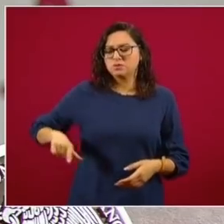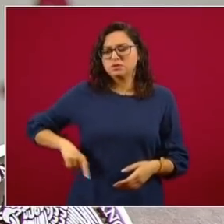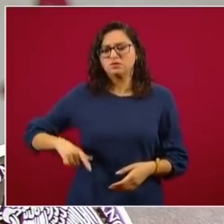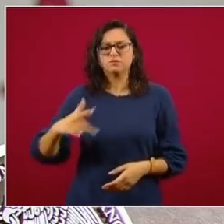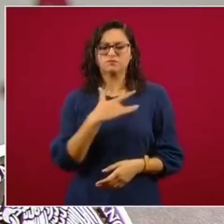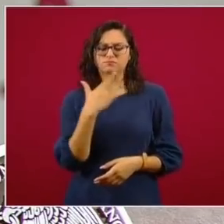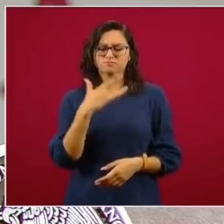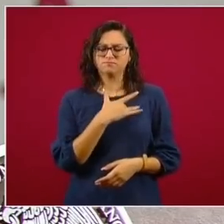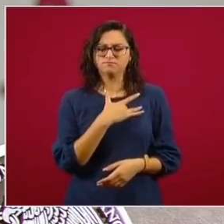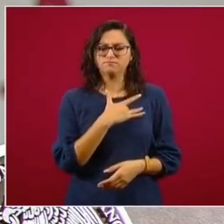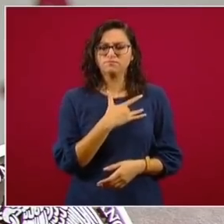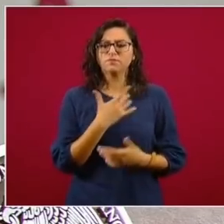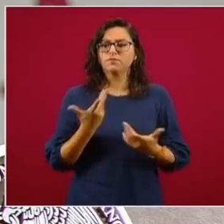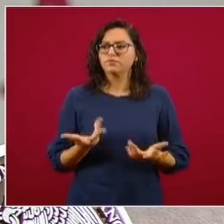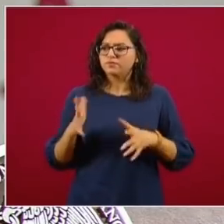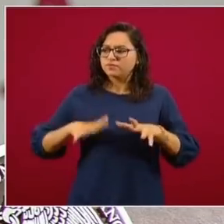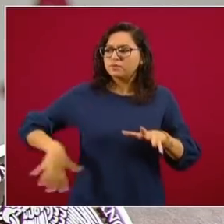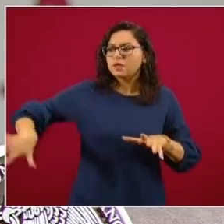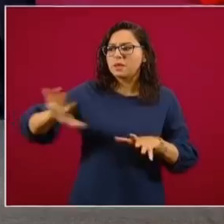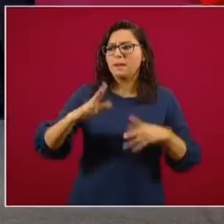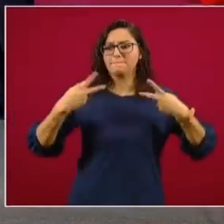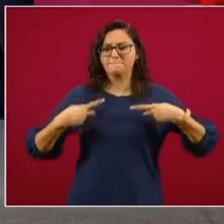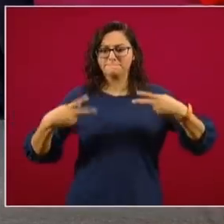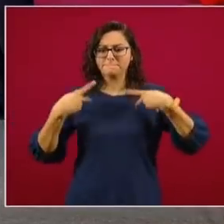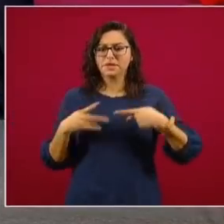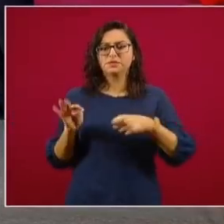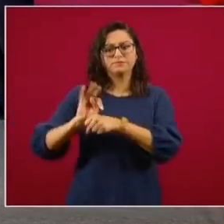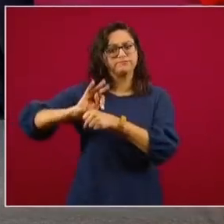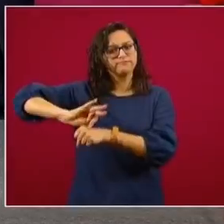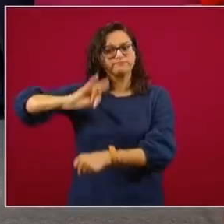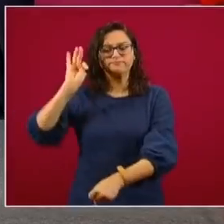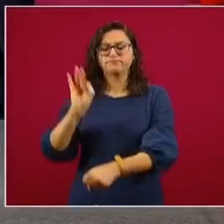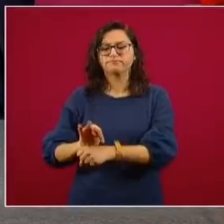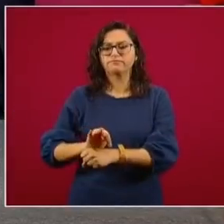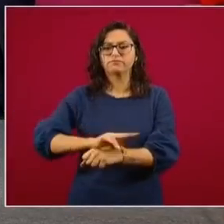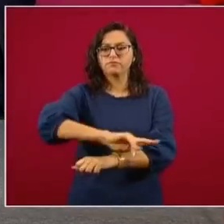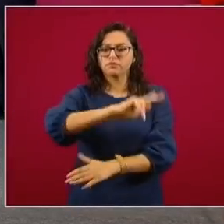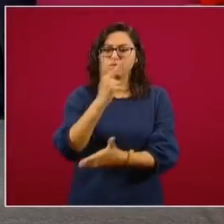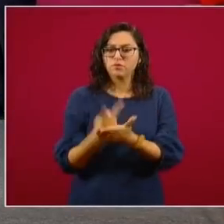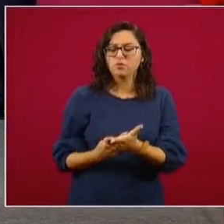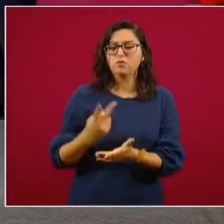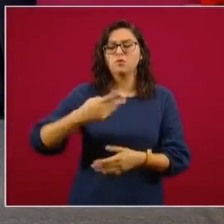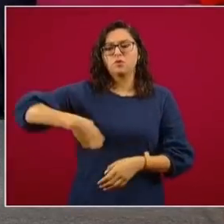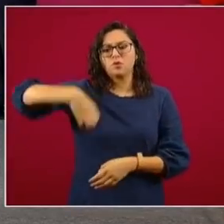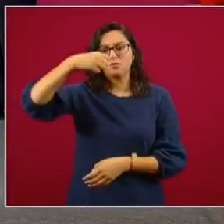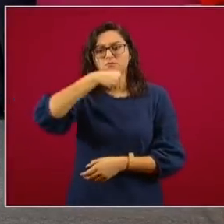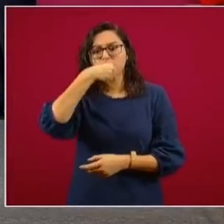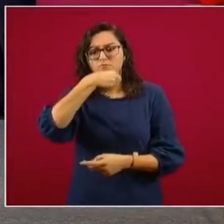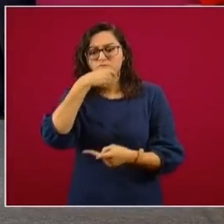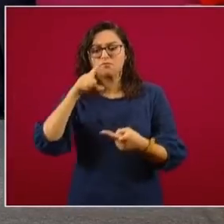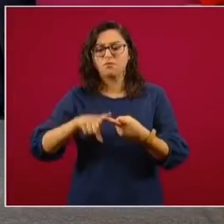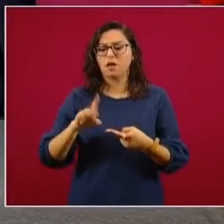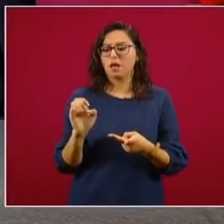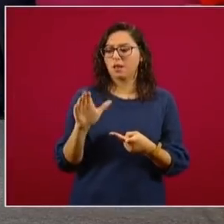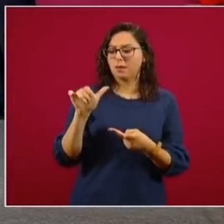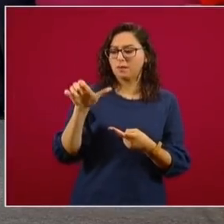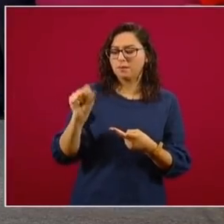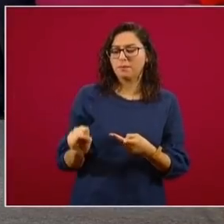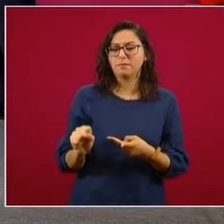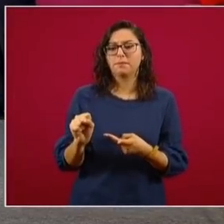fortalecer la red de protección social del país a través del programa de adultos mayores, a través de las becas,